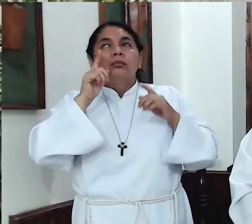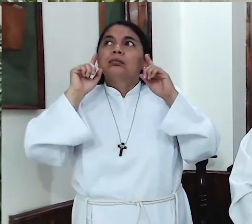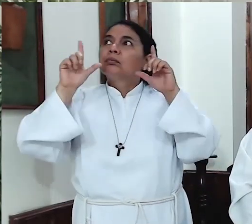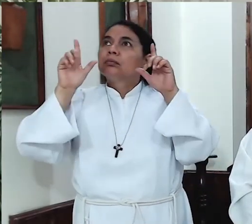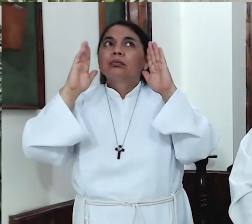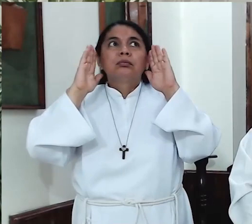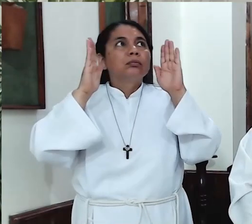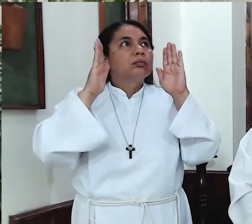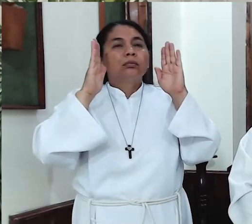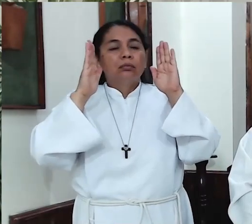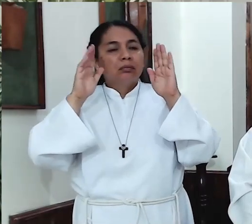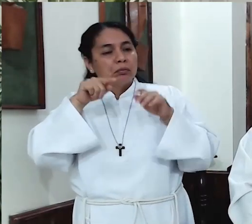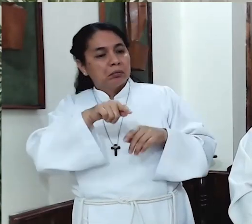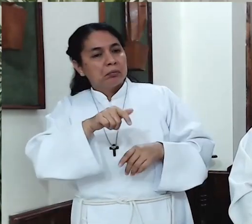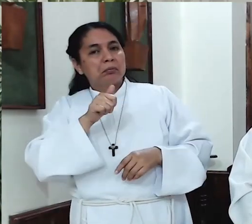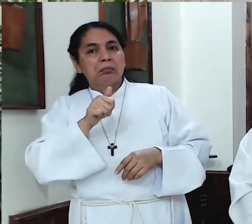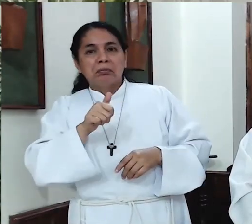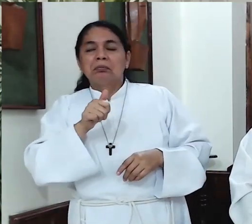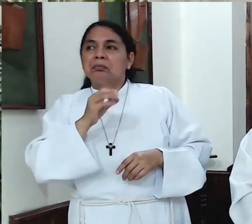dichosos ellos.